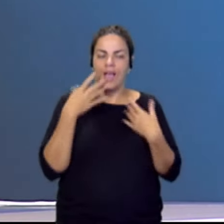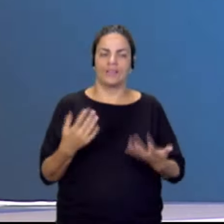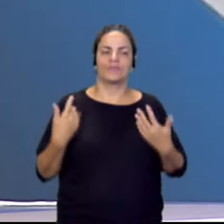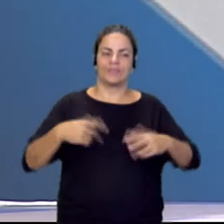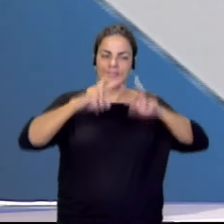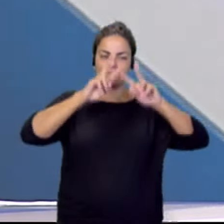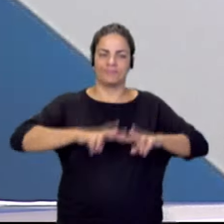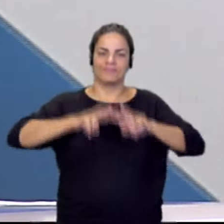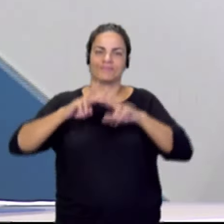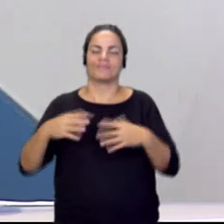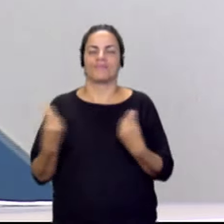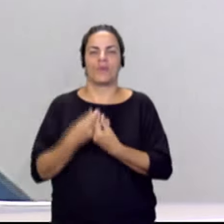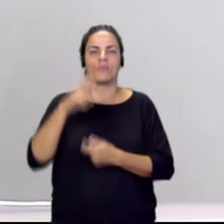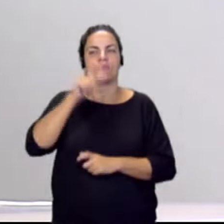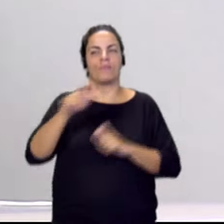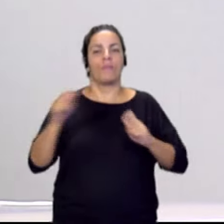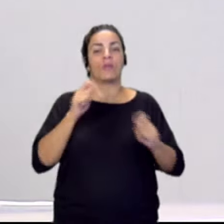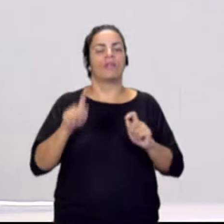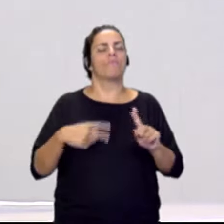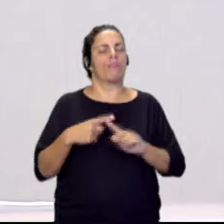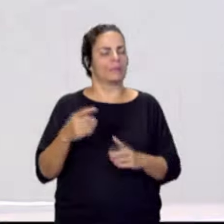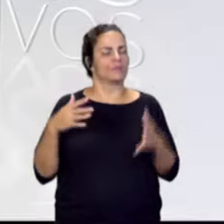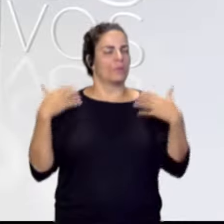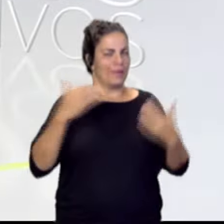con periodistas y con alguna que otra sorpresa.